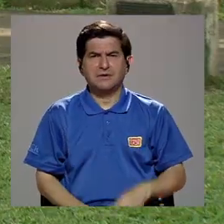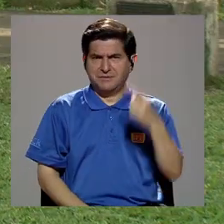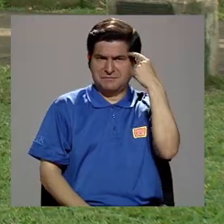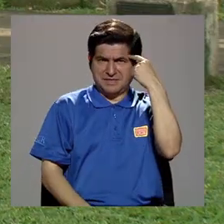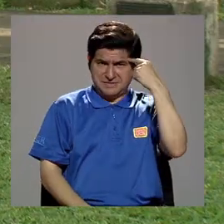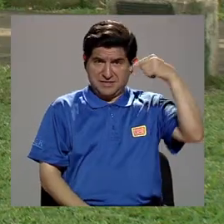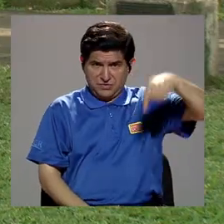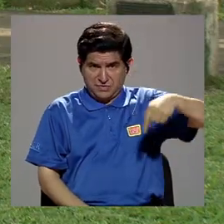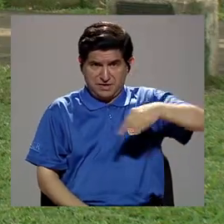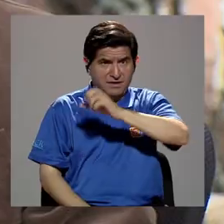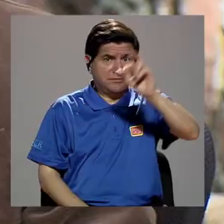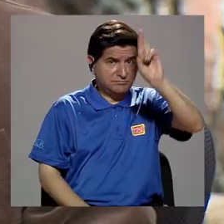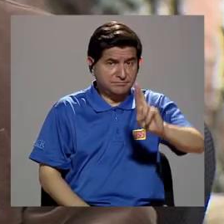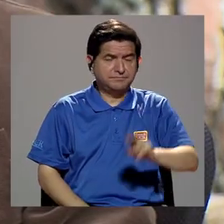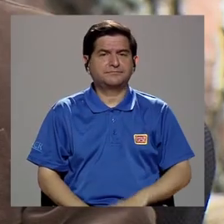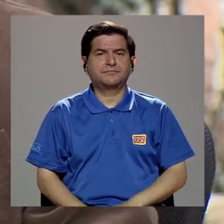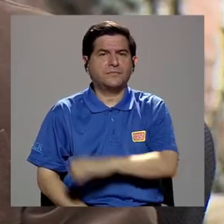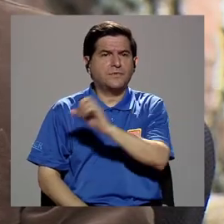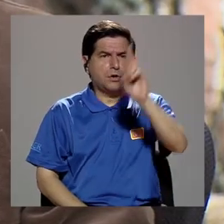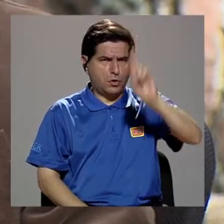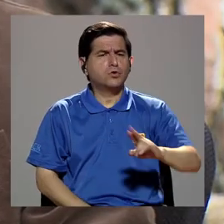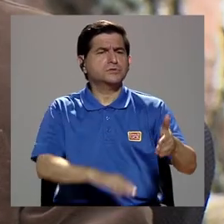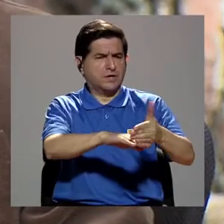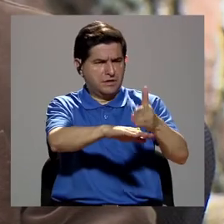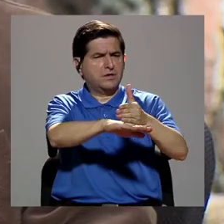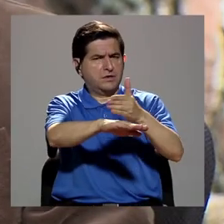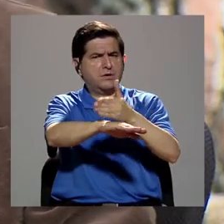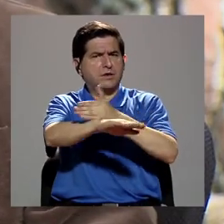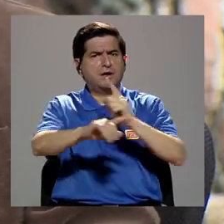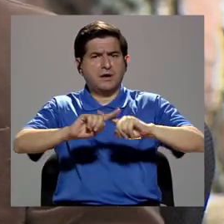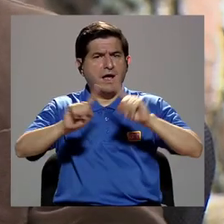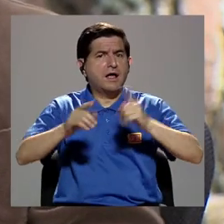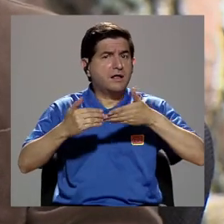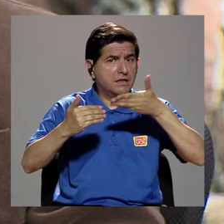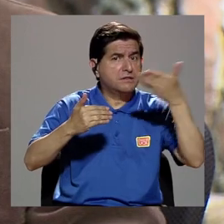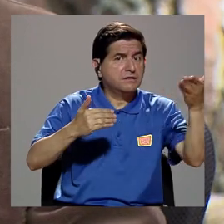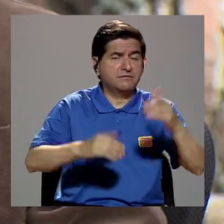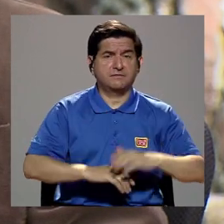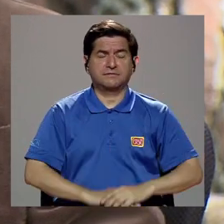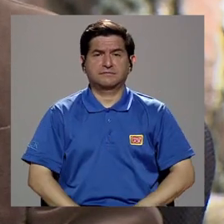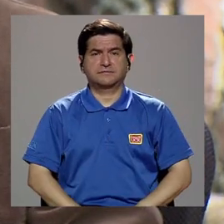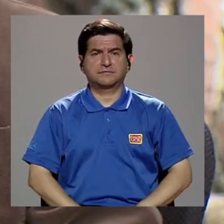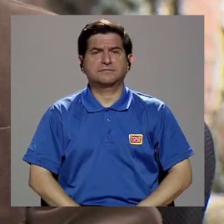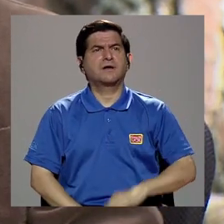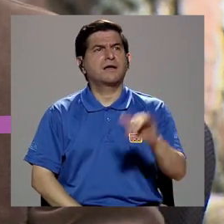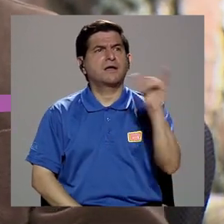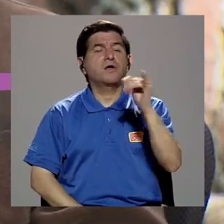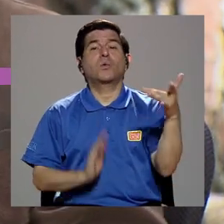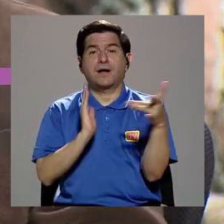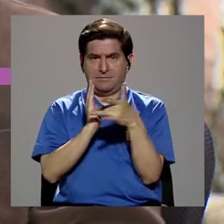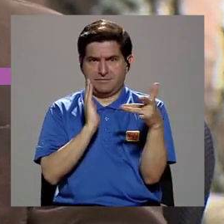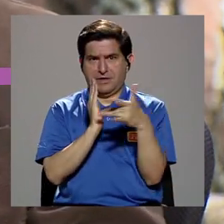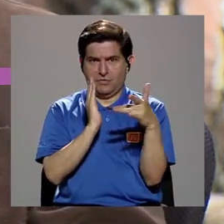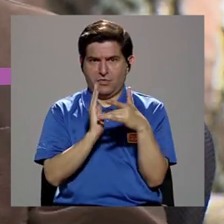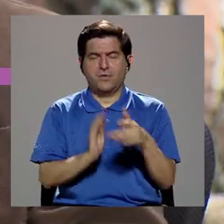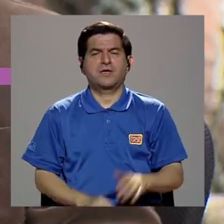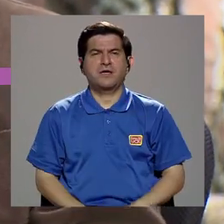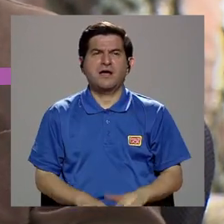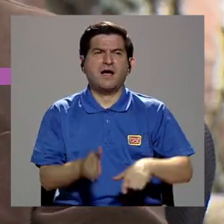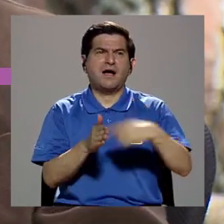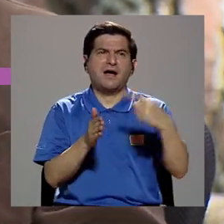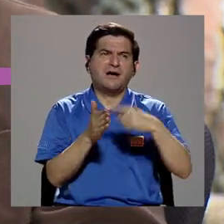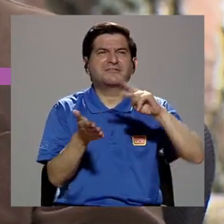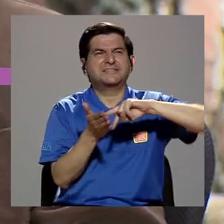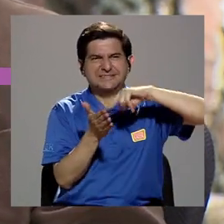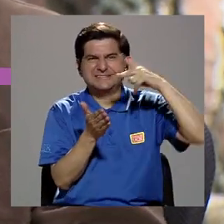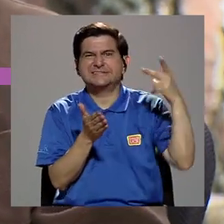en Costa Rica. Bueno, en Costa Rica. Costa Rica ha ido avanzando en muchas cosas y también la tecnología y los